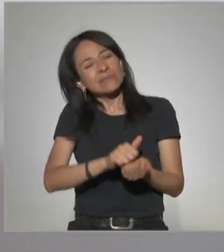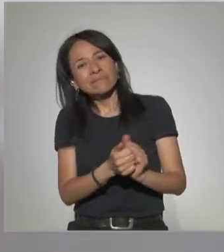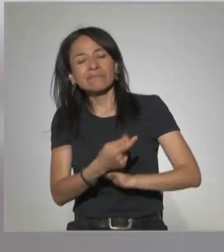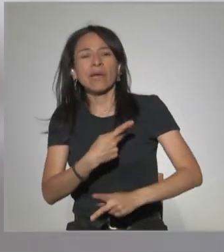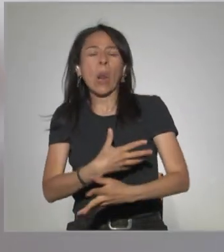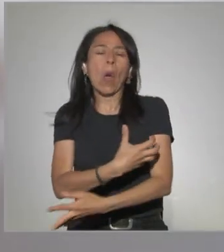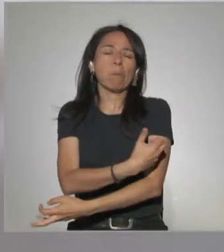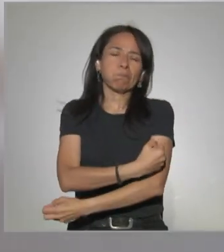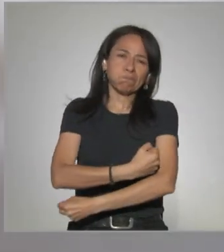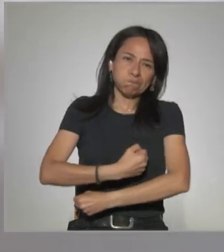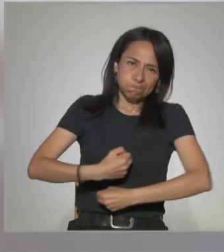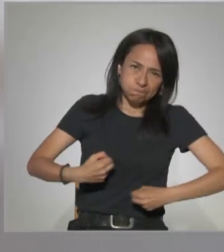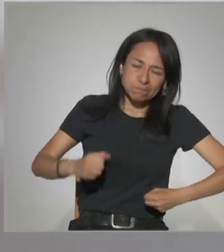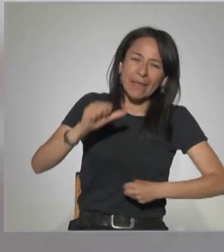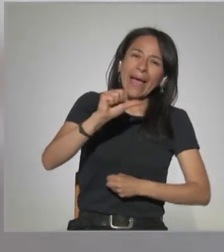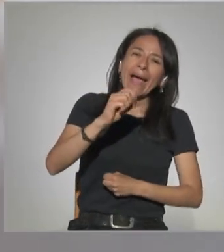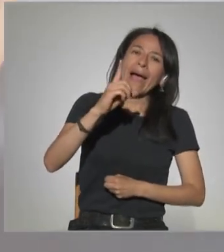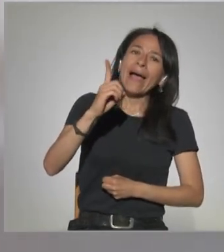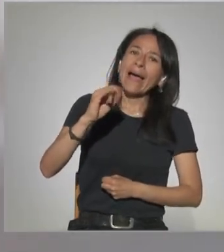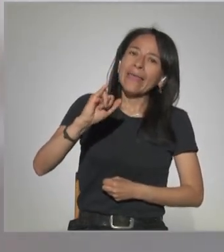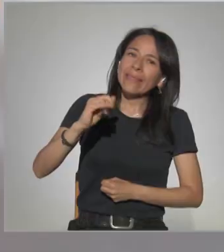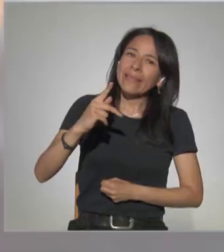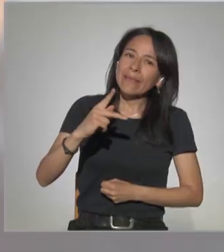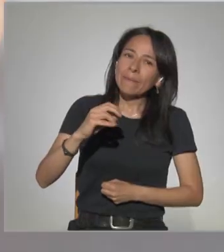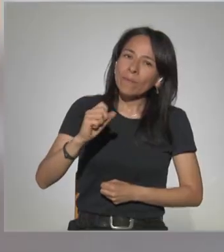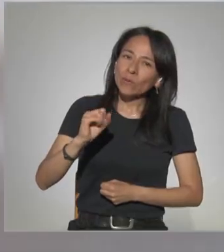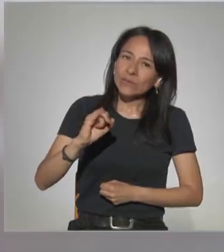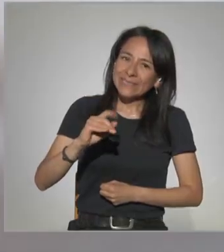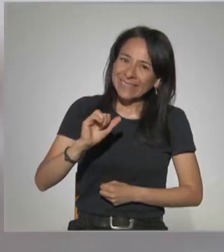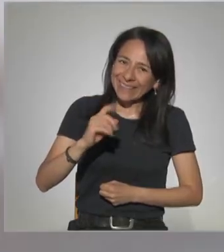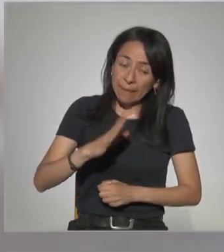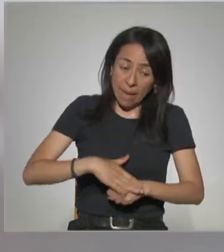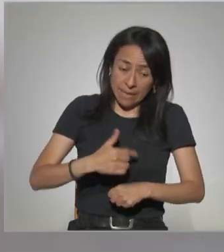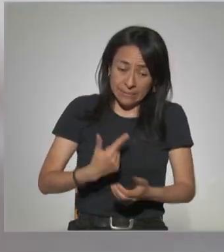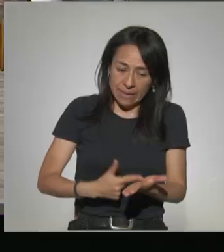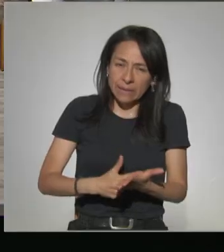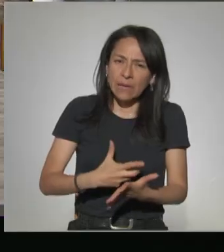o adiposidad, ¿no? E incluso de obesidad.